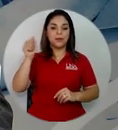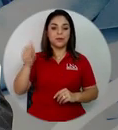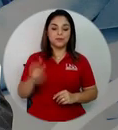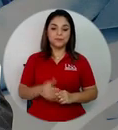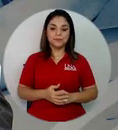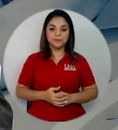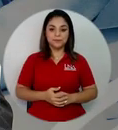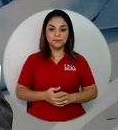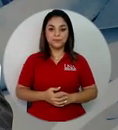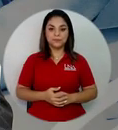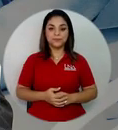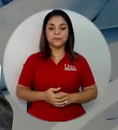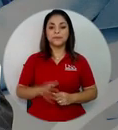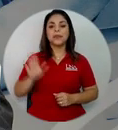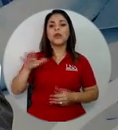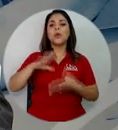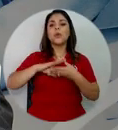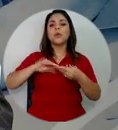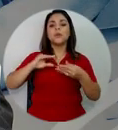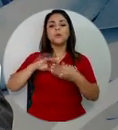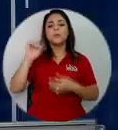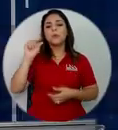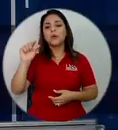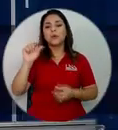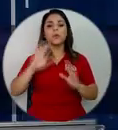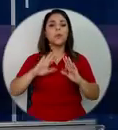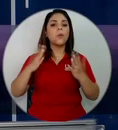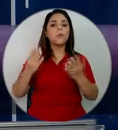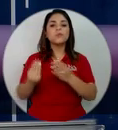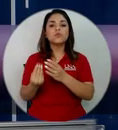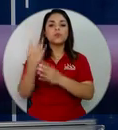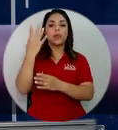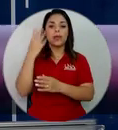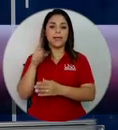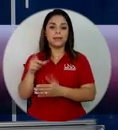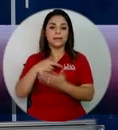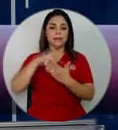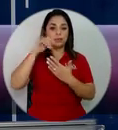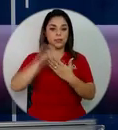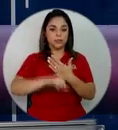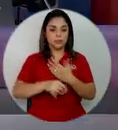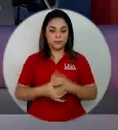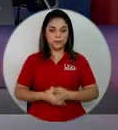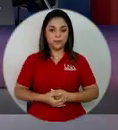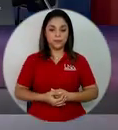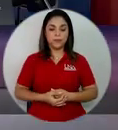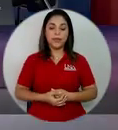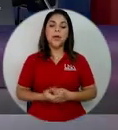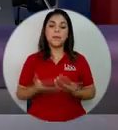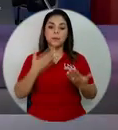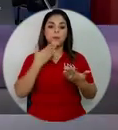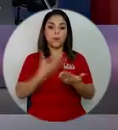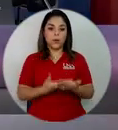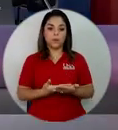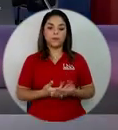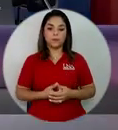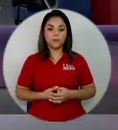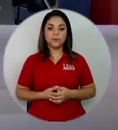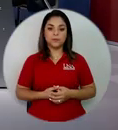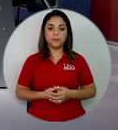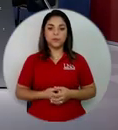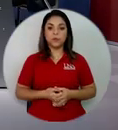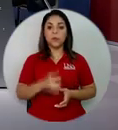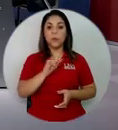la sede interuniversitaria de Alajuela. Cuéntenos un poco cómo surge este proyecto. Sí,